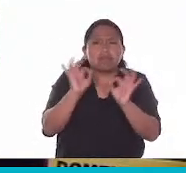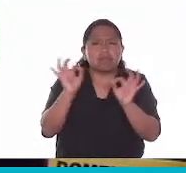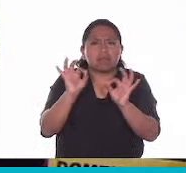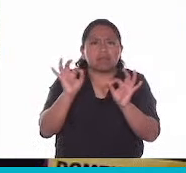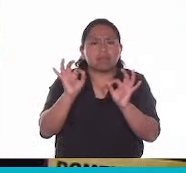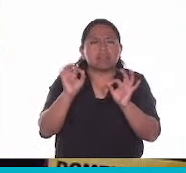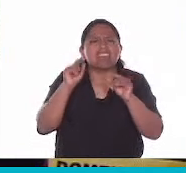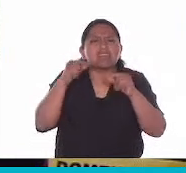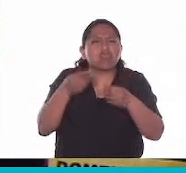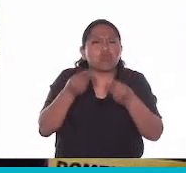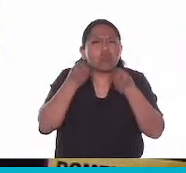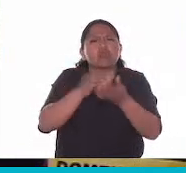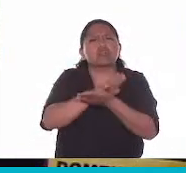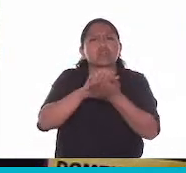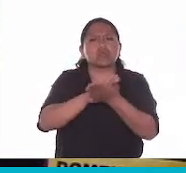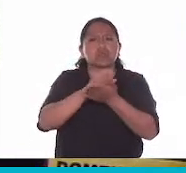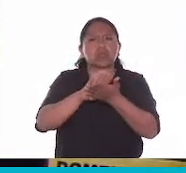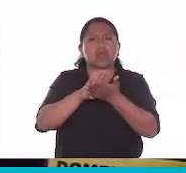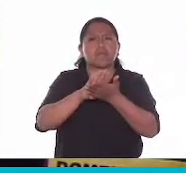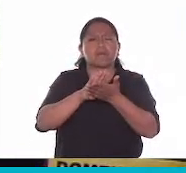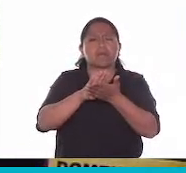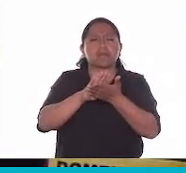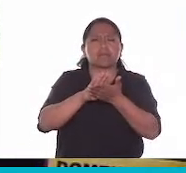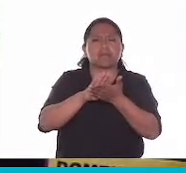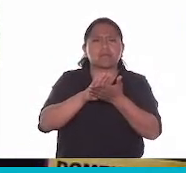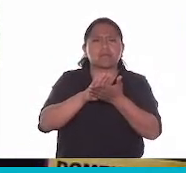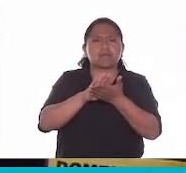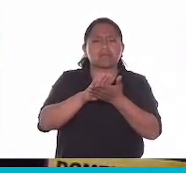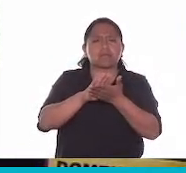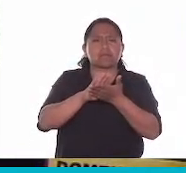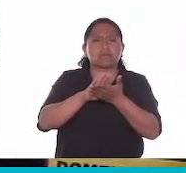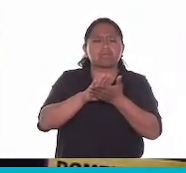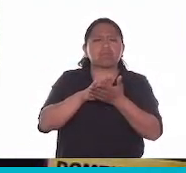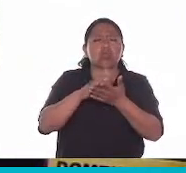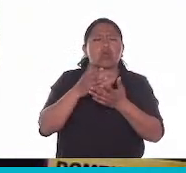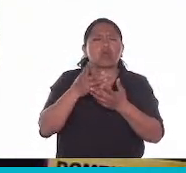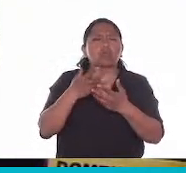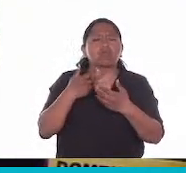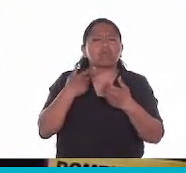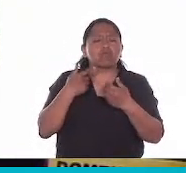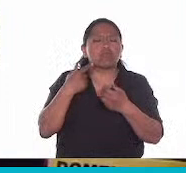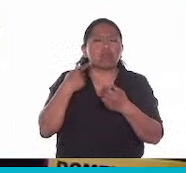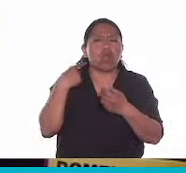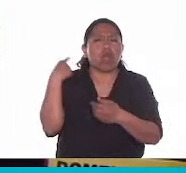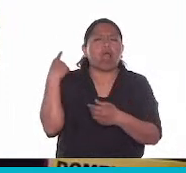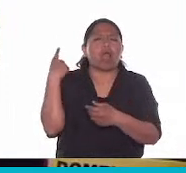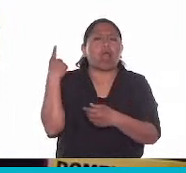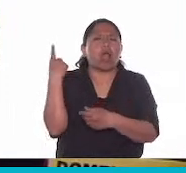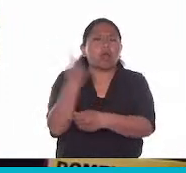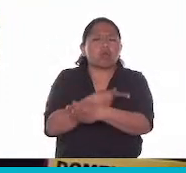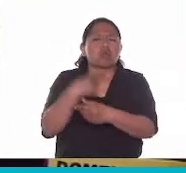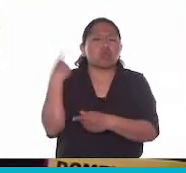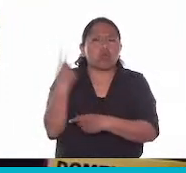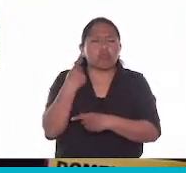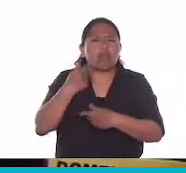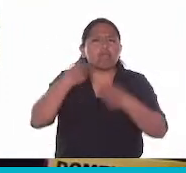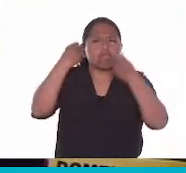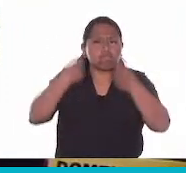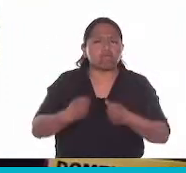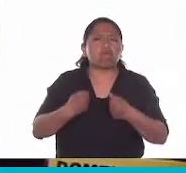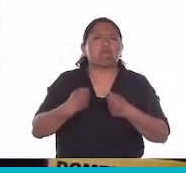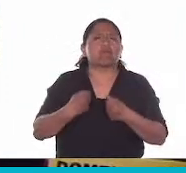esto se resuelve Sencillamente Sencillamente con una autoridad fuerte con una decisión política